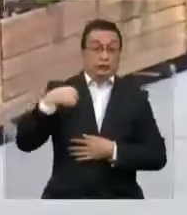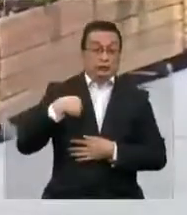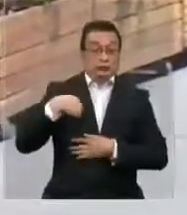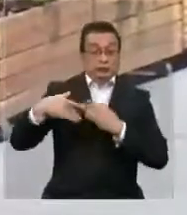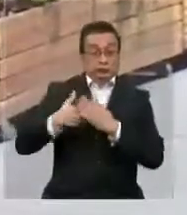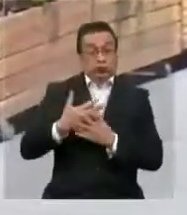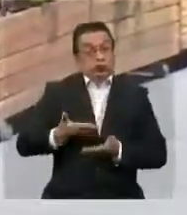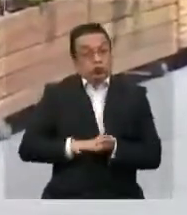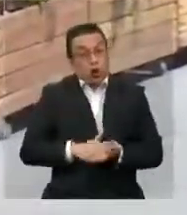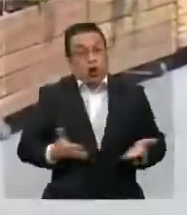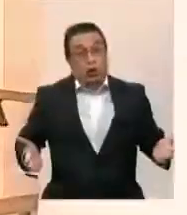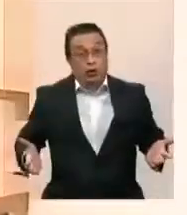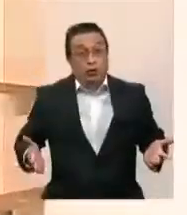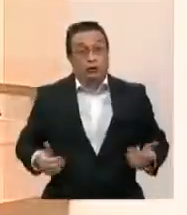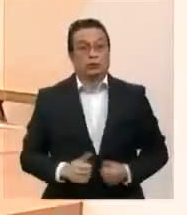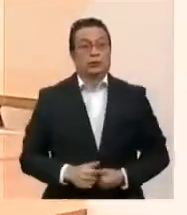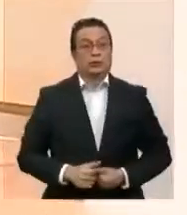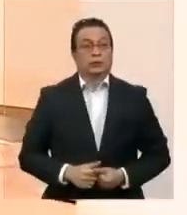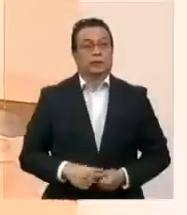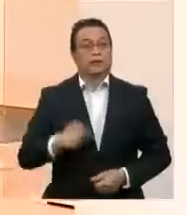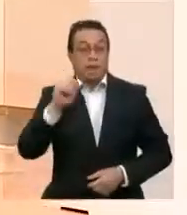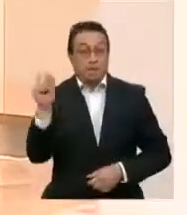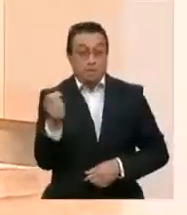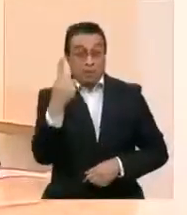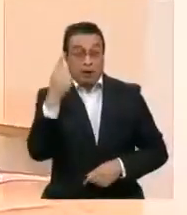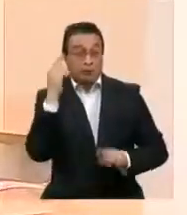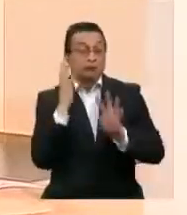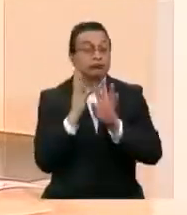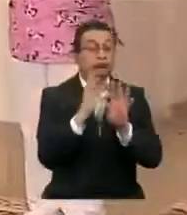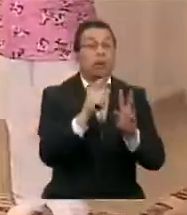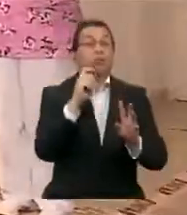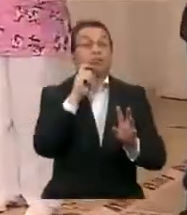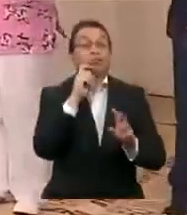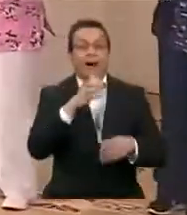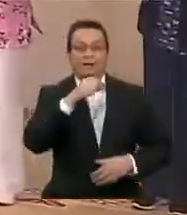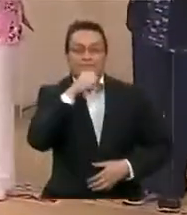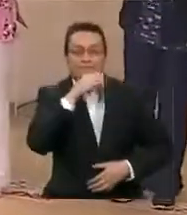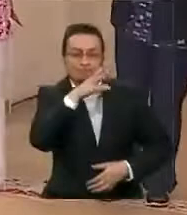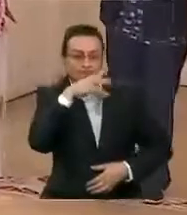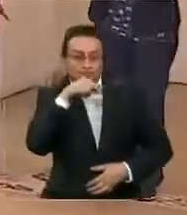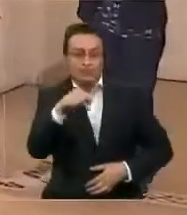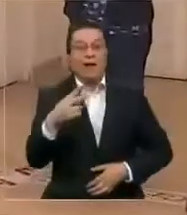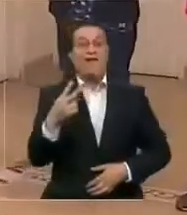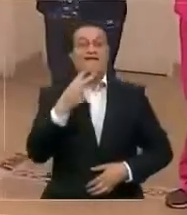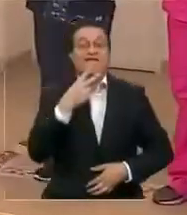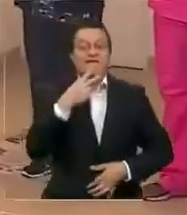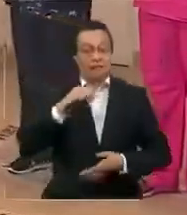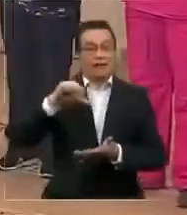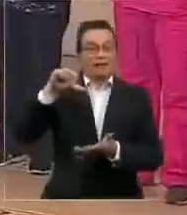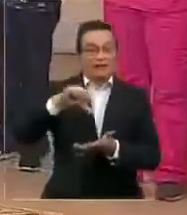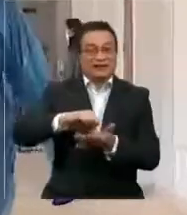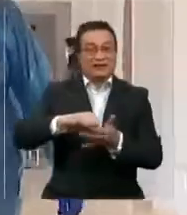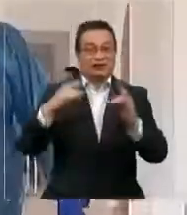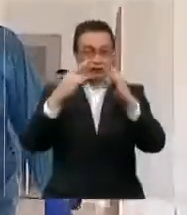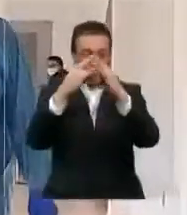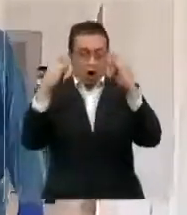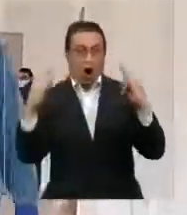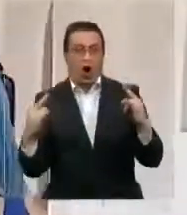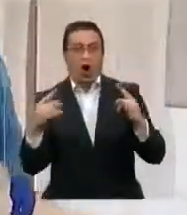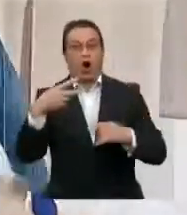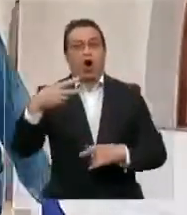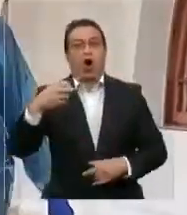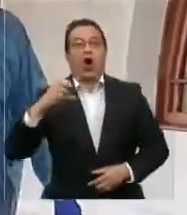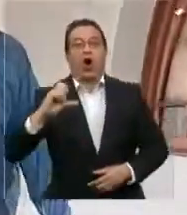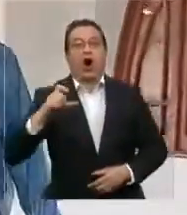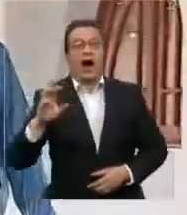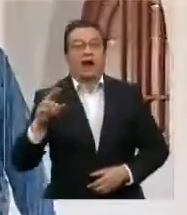nos lleve, pues, claro. Los primeros en vacunarse serían adultos mayores que viven en los centros de larga estadía. El proceso